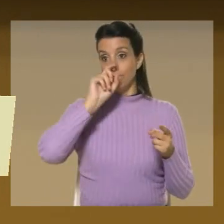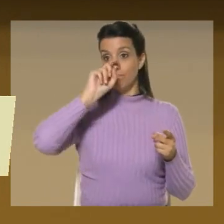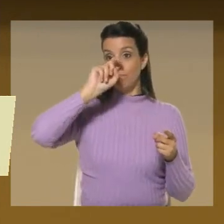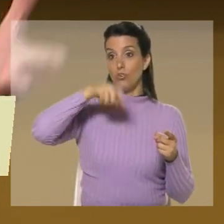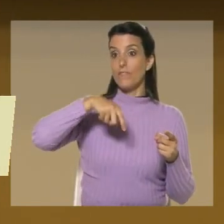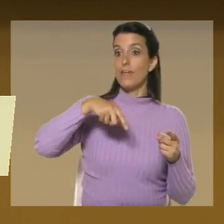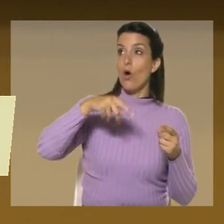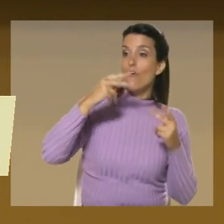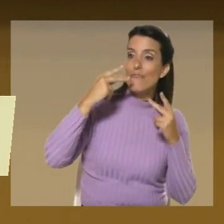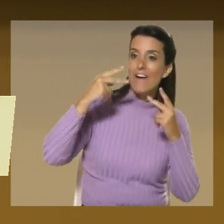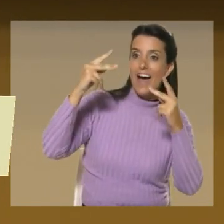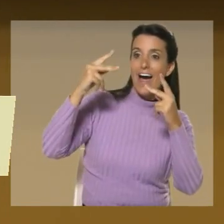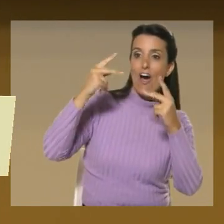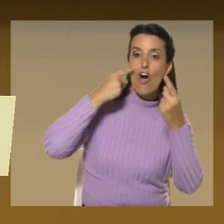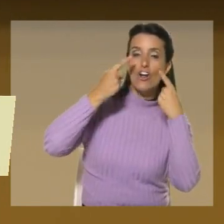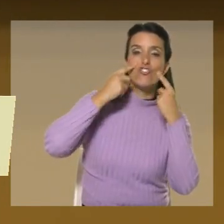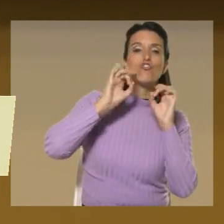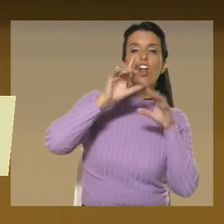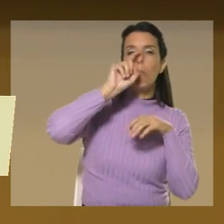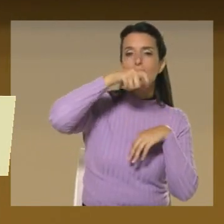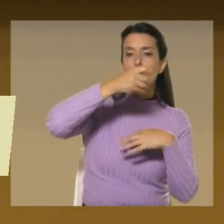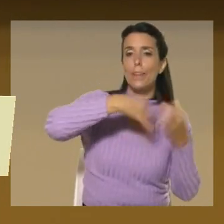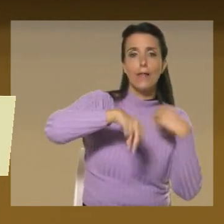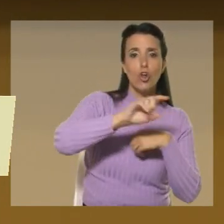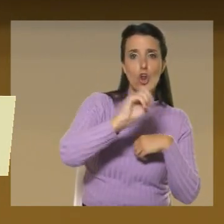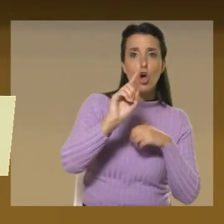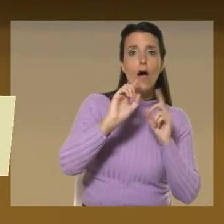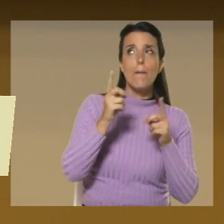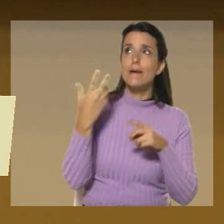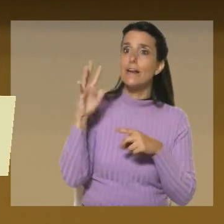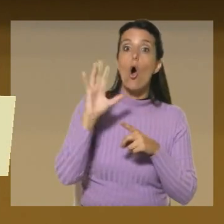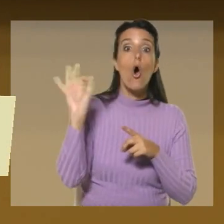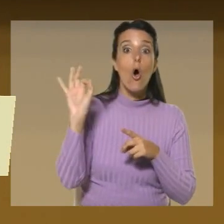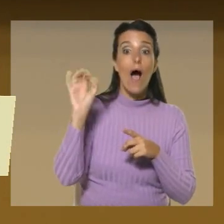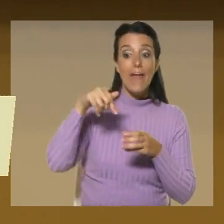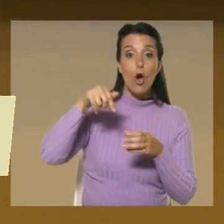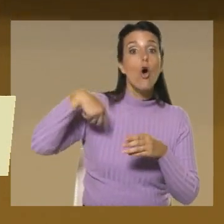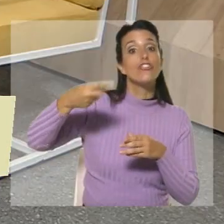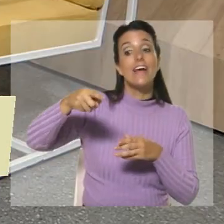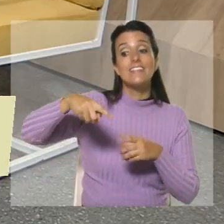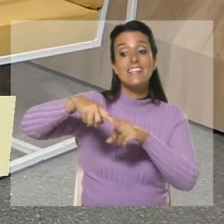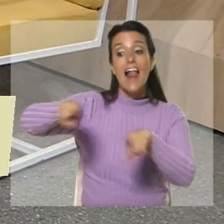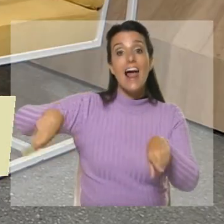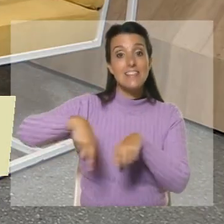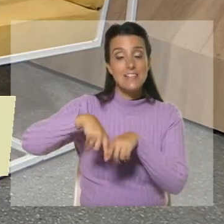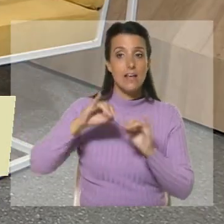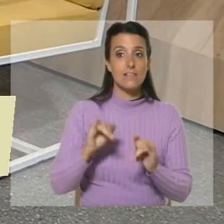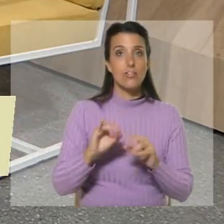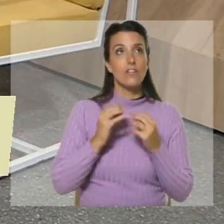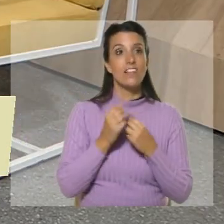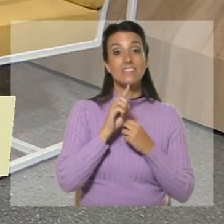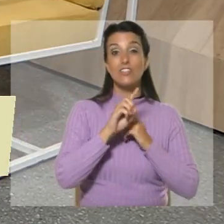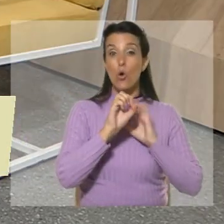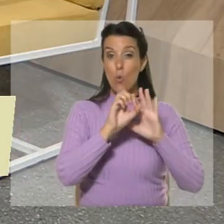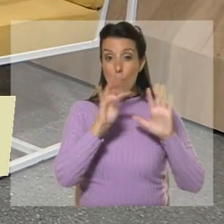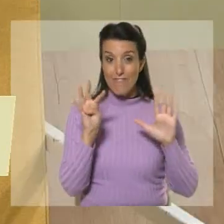¿no? Del eje de la capital, sino también dentro mismo de Montevideo, ¿no? Totalmente. Nosotros, de esas 109